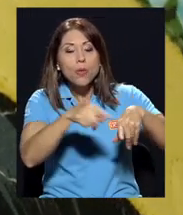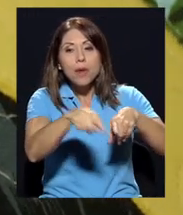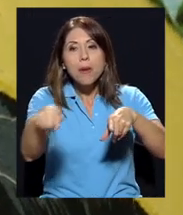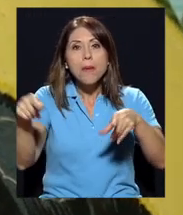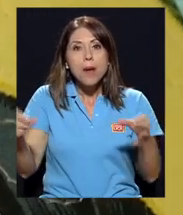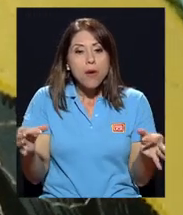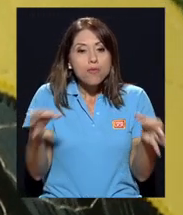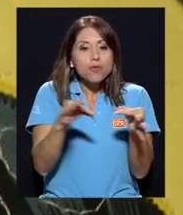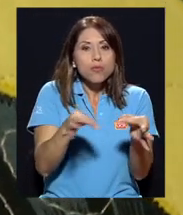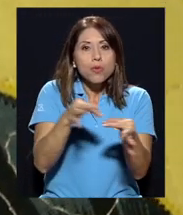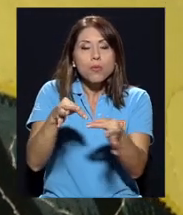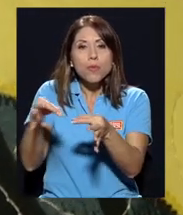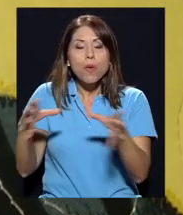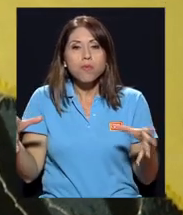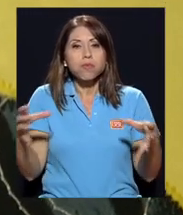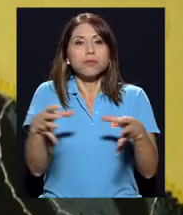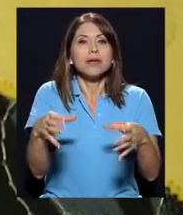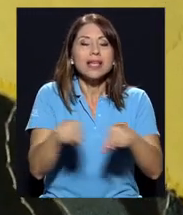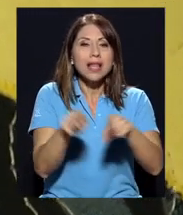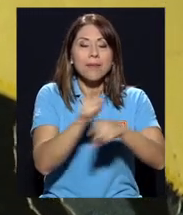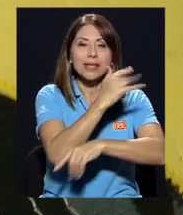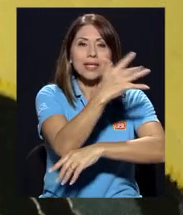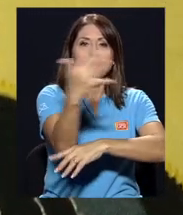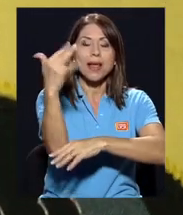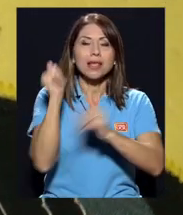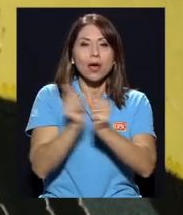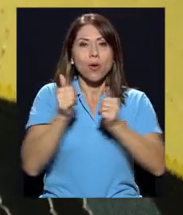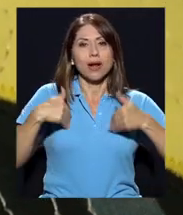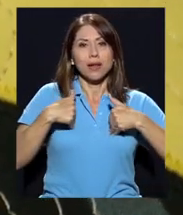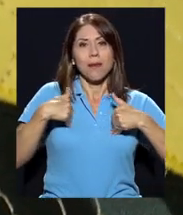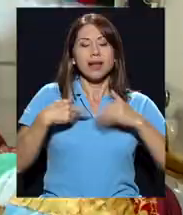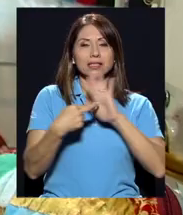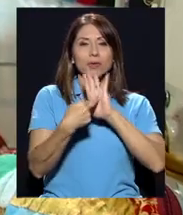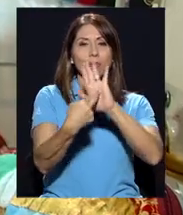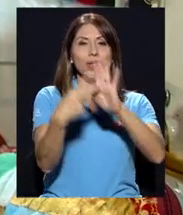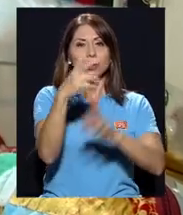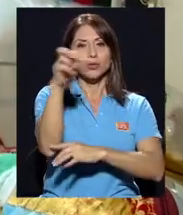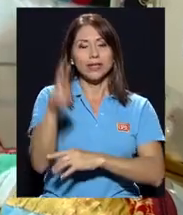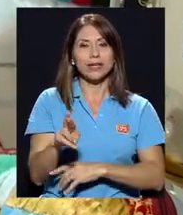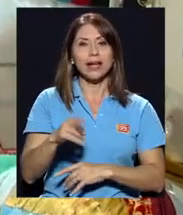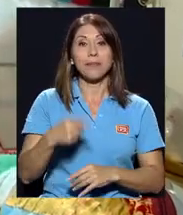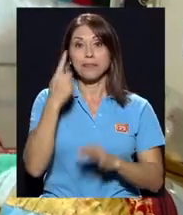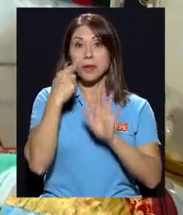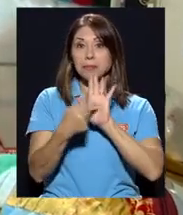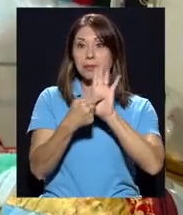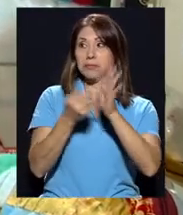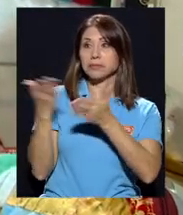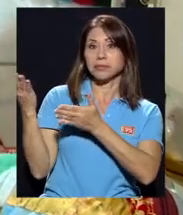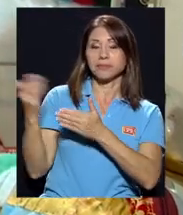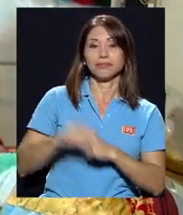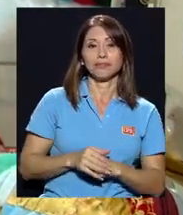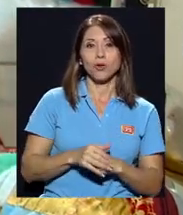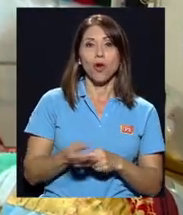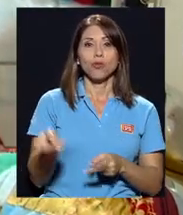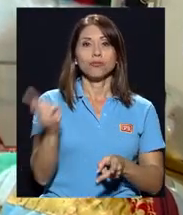con animales emblemáticos de Costa Rica. Les voy a enseñar, por ejemplo, este es un perezoso.